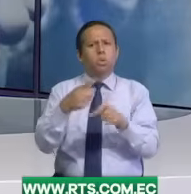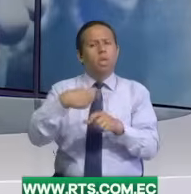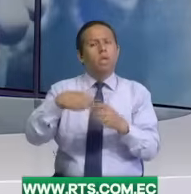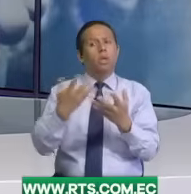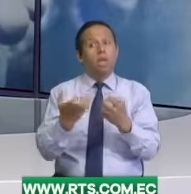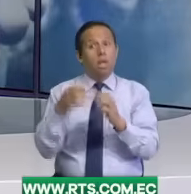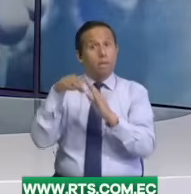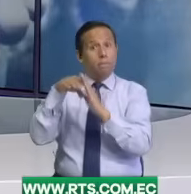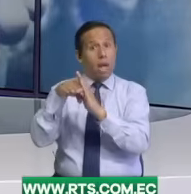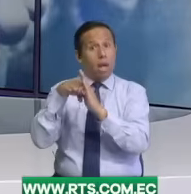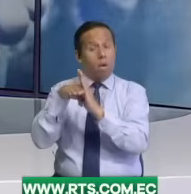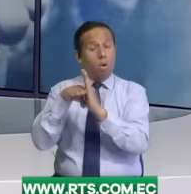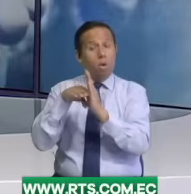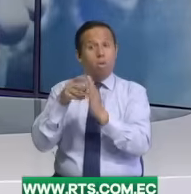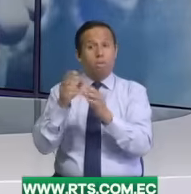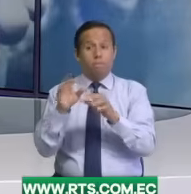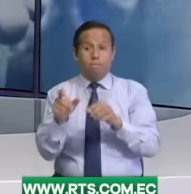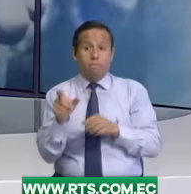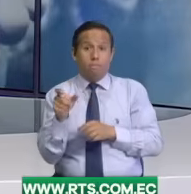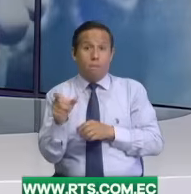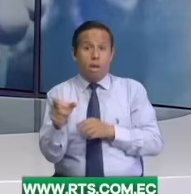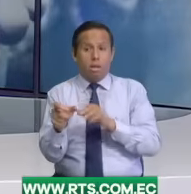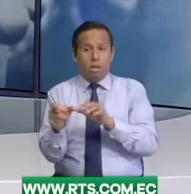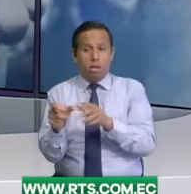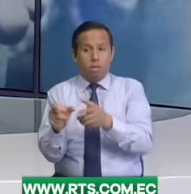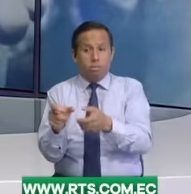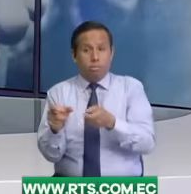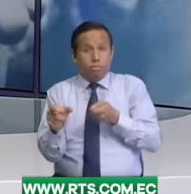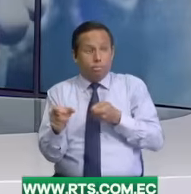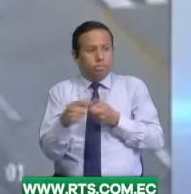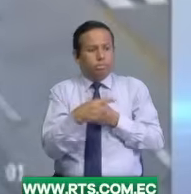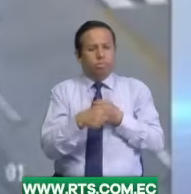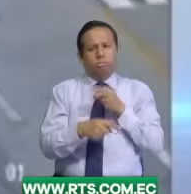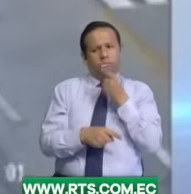retirar dinero desde cajeros automáticos.